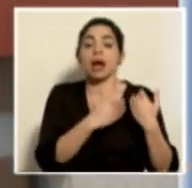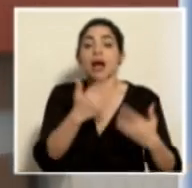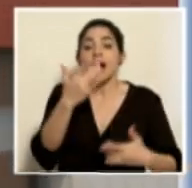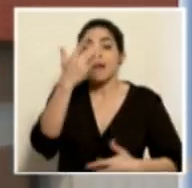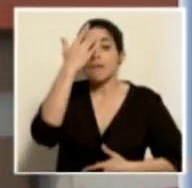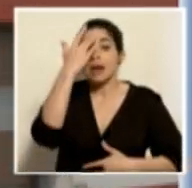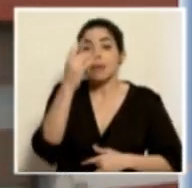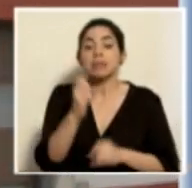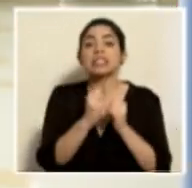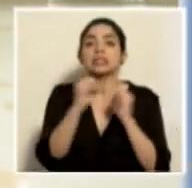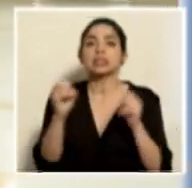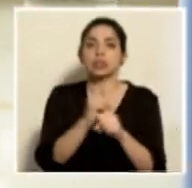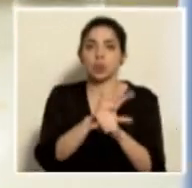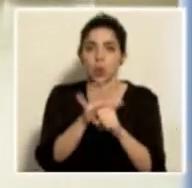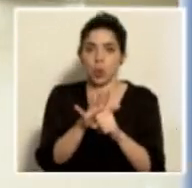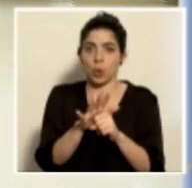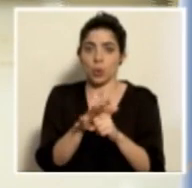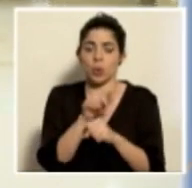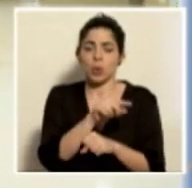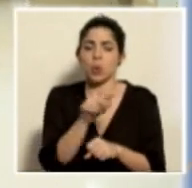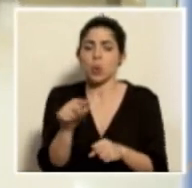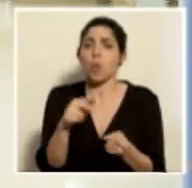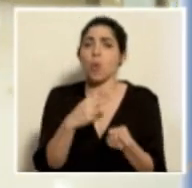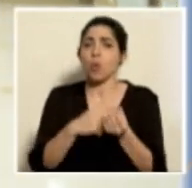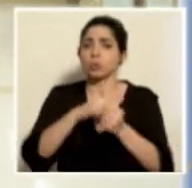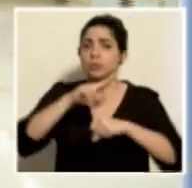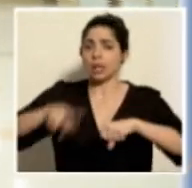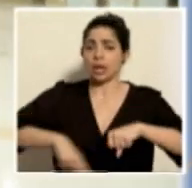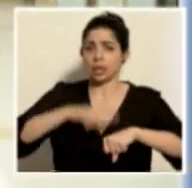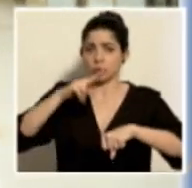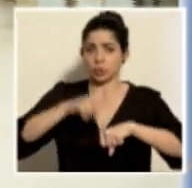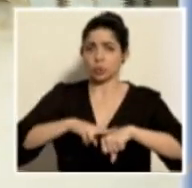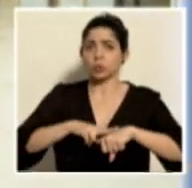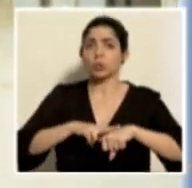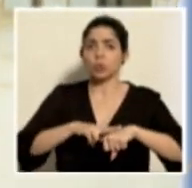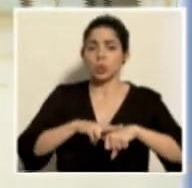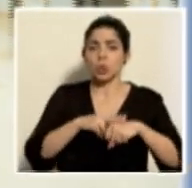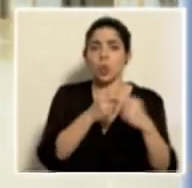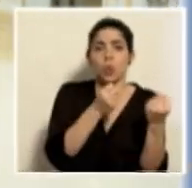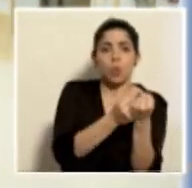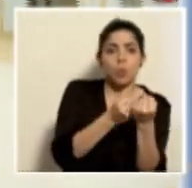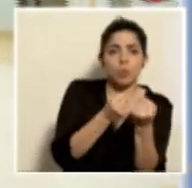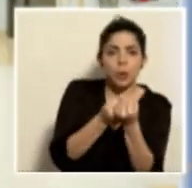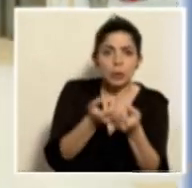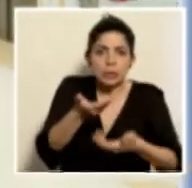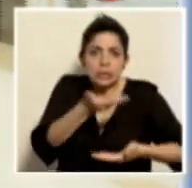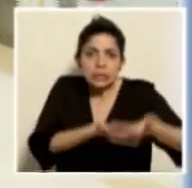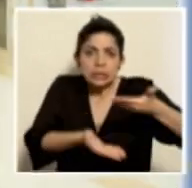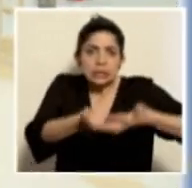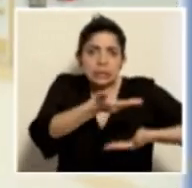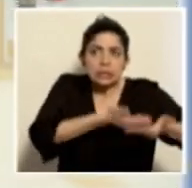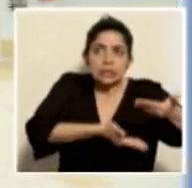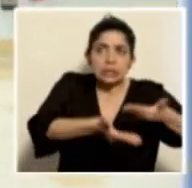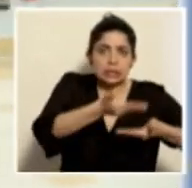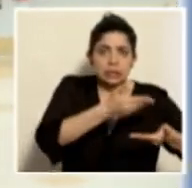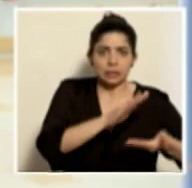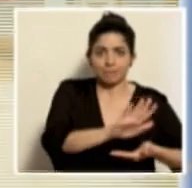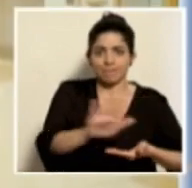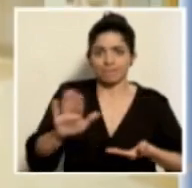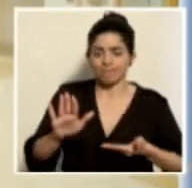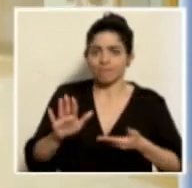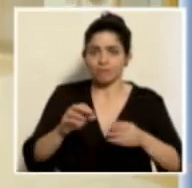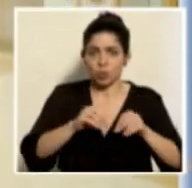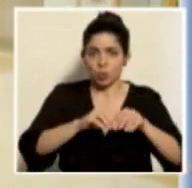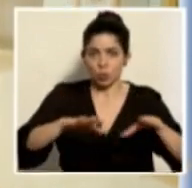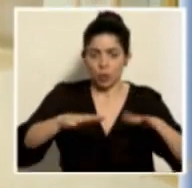COVID. Entonces, estos hospitales nacionales van a apoyarse en la red, en sus respectivas redes,